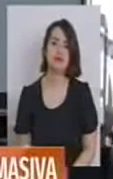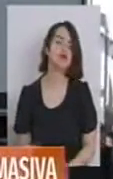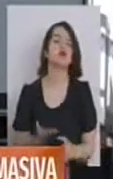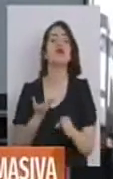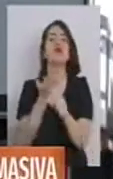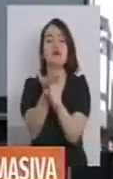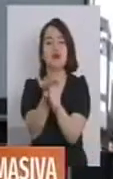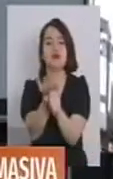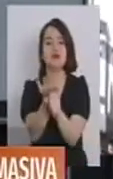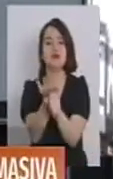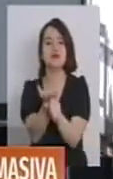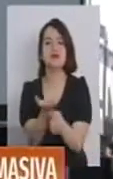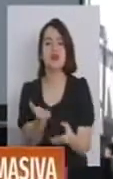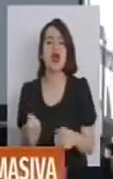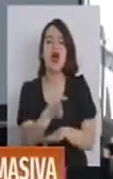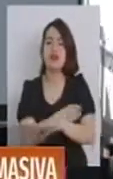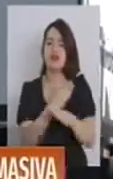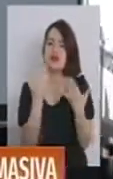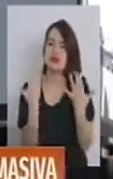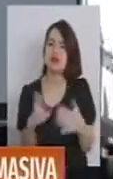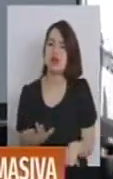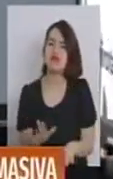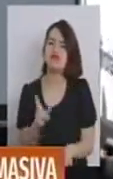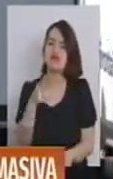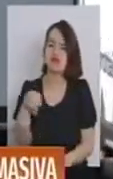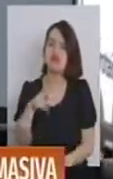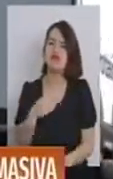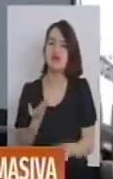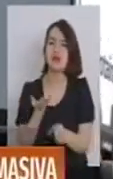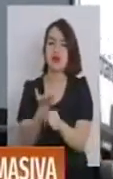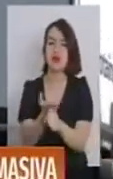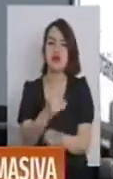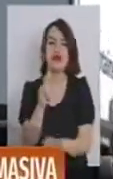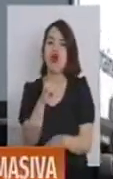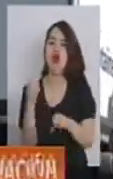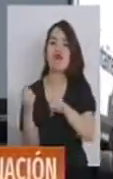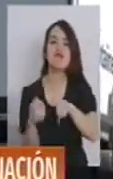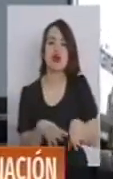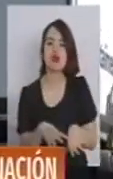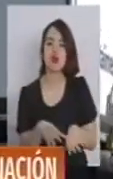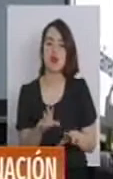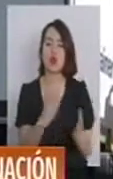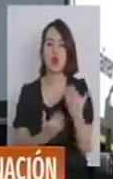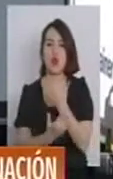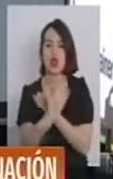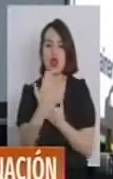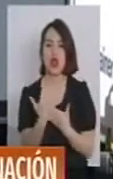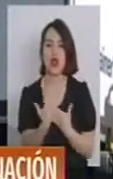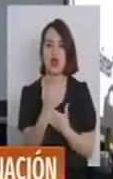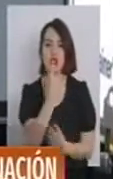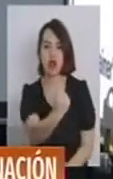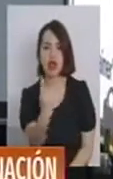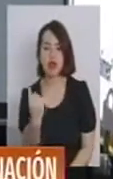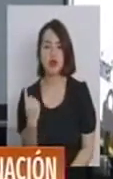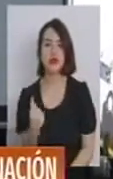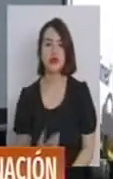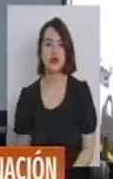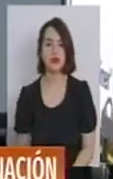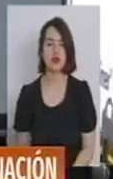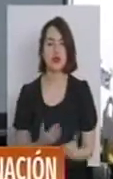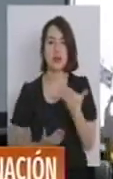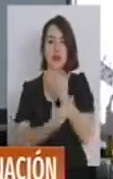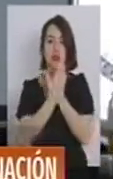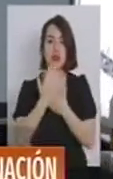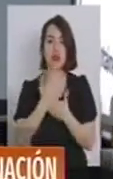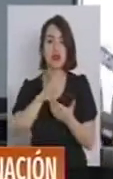pido, como lo he hecho tantas veces, que no abandonemos nuestros cuidados personales para